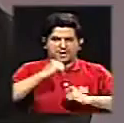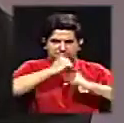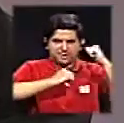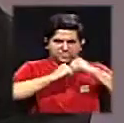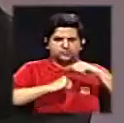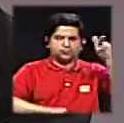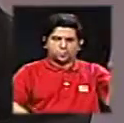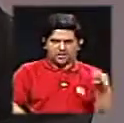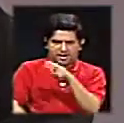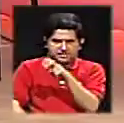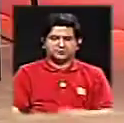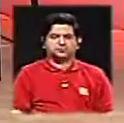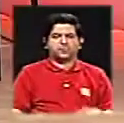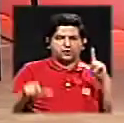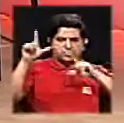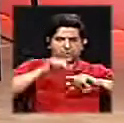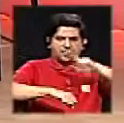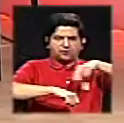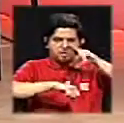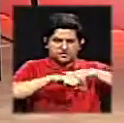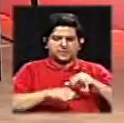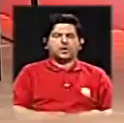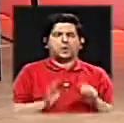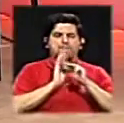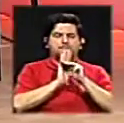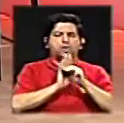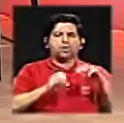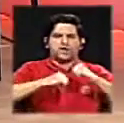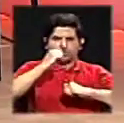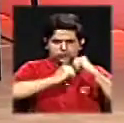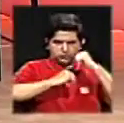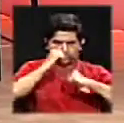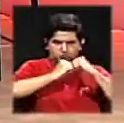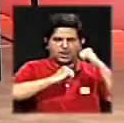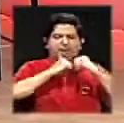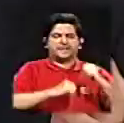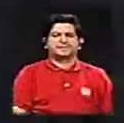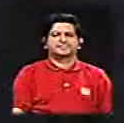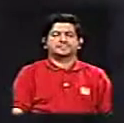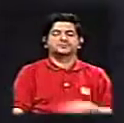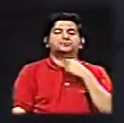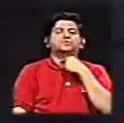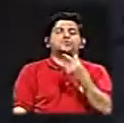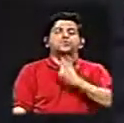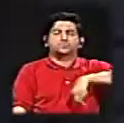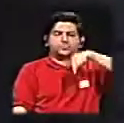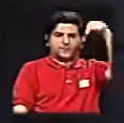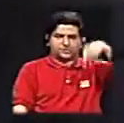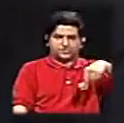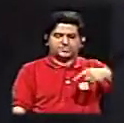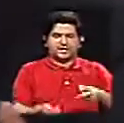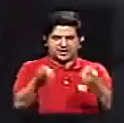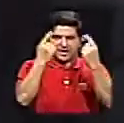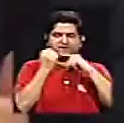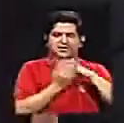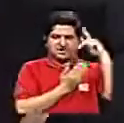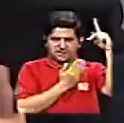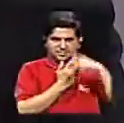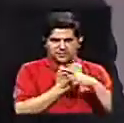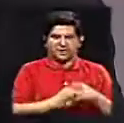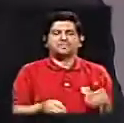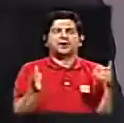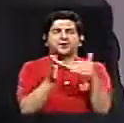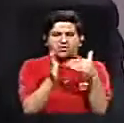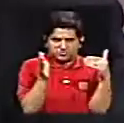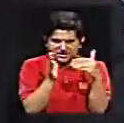y Transporte del Laboratorio Nacional de Modelos Estructurales. Es un gusto para nosotros tenerlo a usted aquí en el programa una